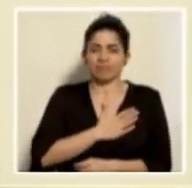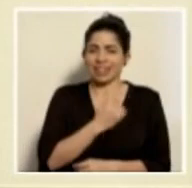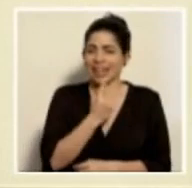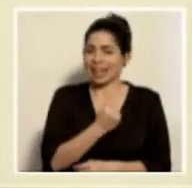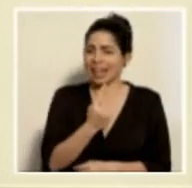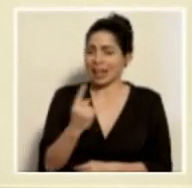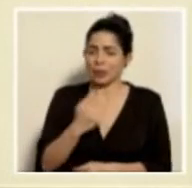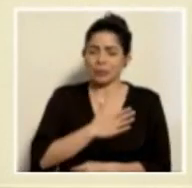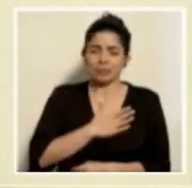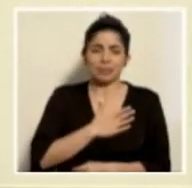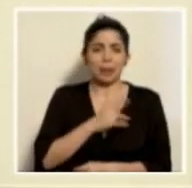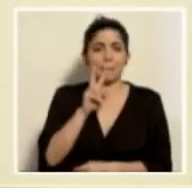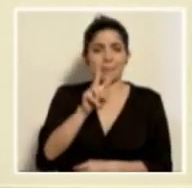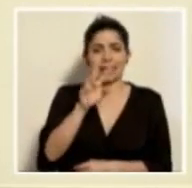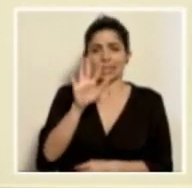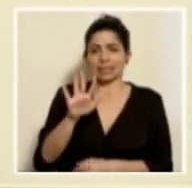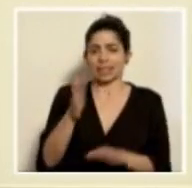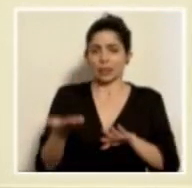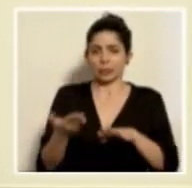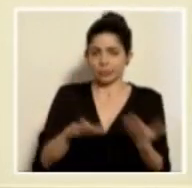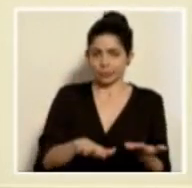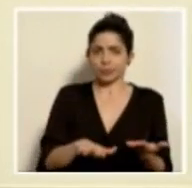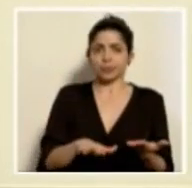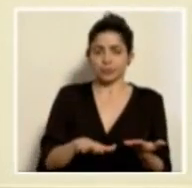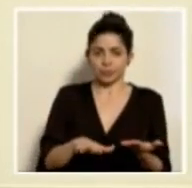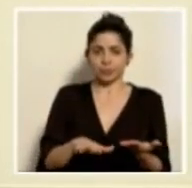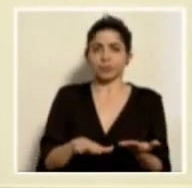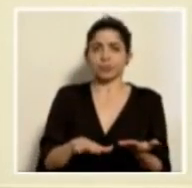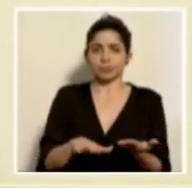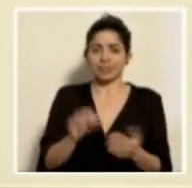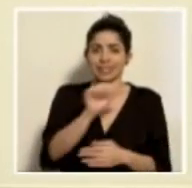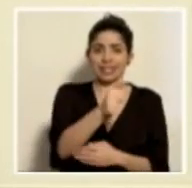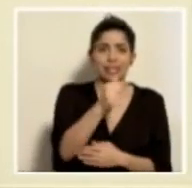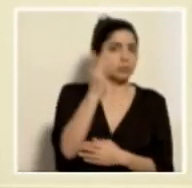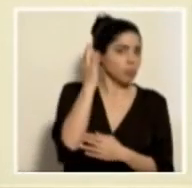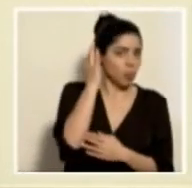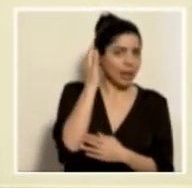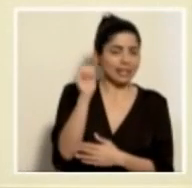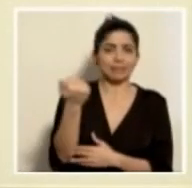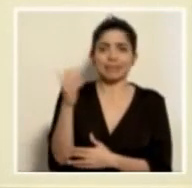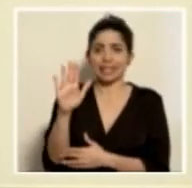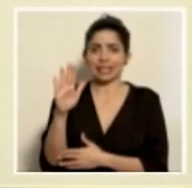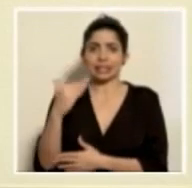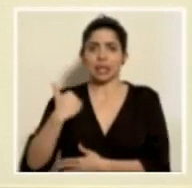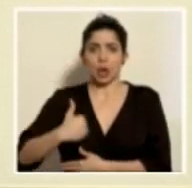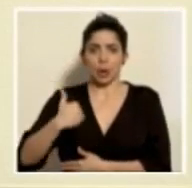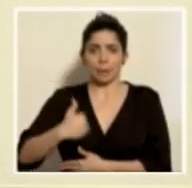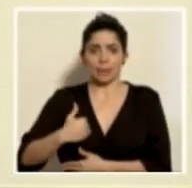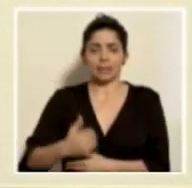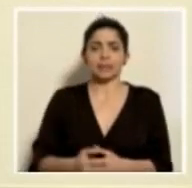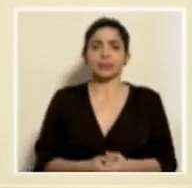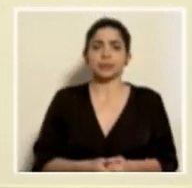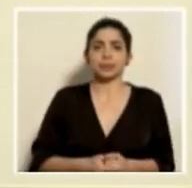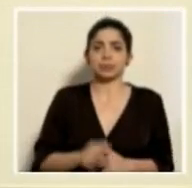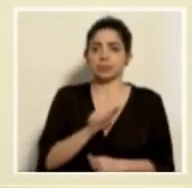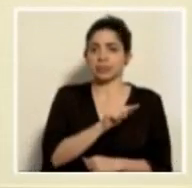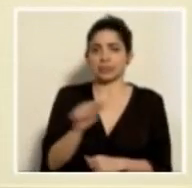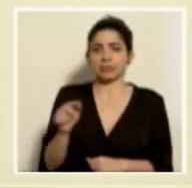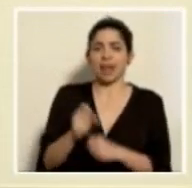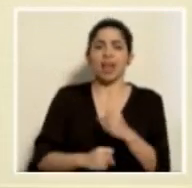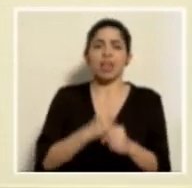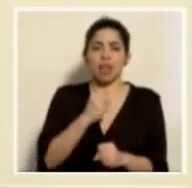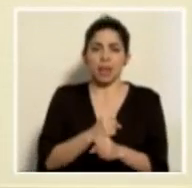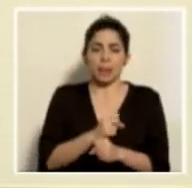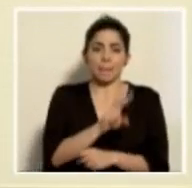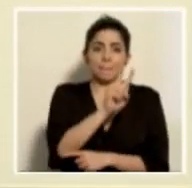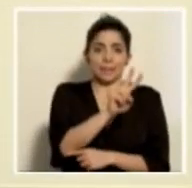de ellos 25 fallecimientos. Son 10 mujeres y 15 hombres que han estado en edades